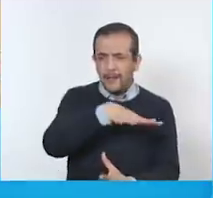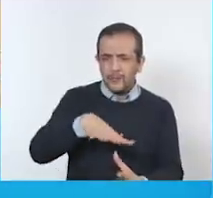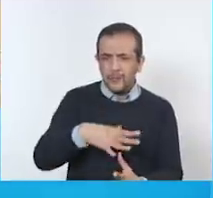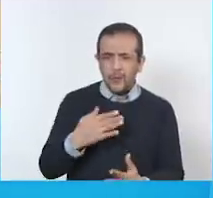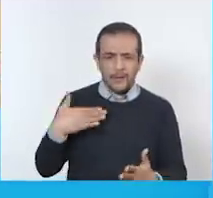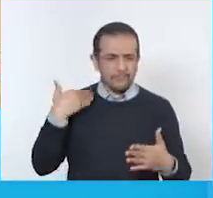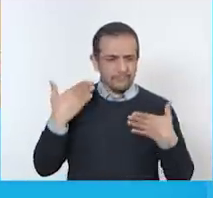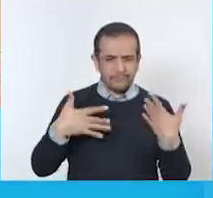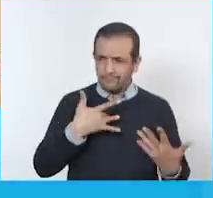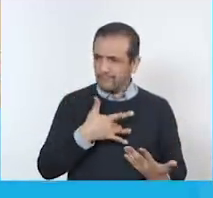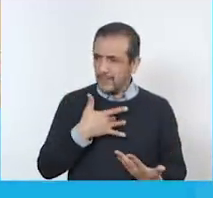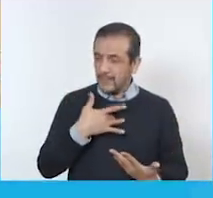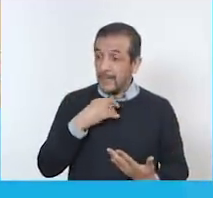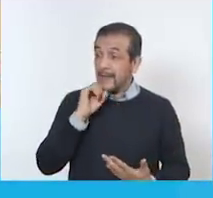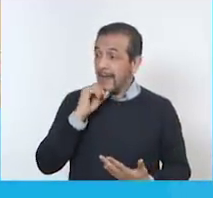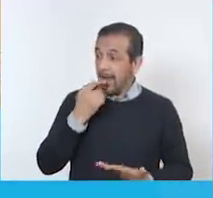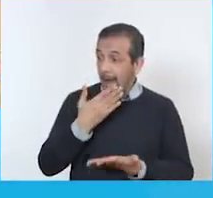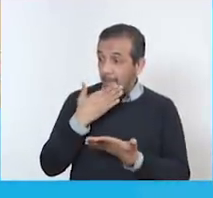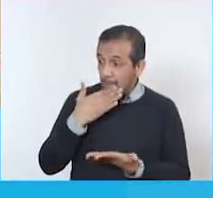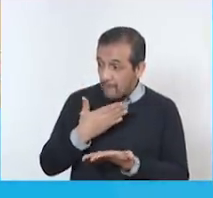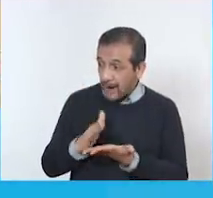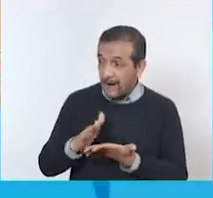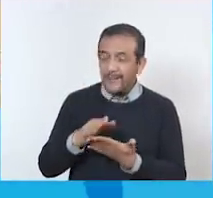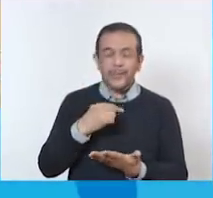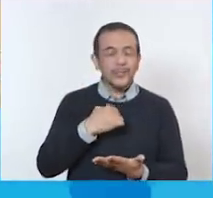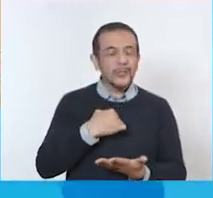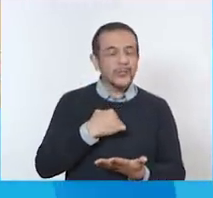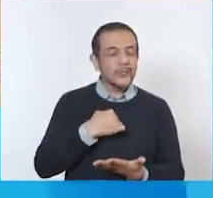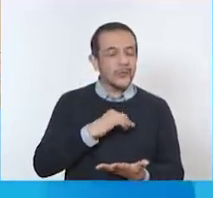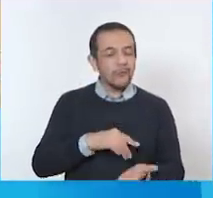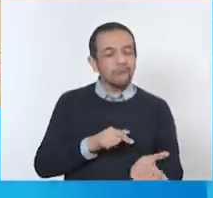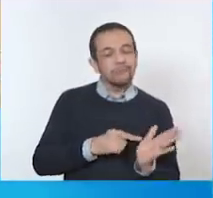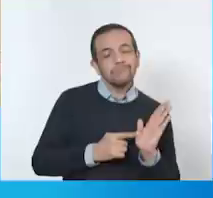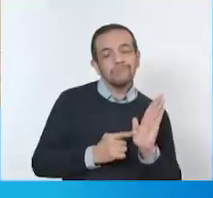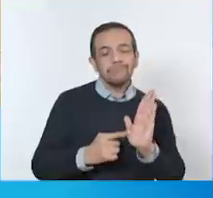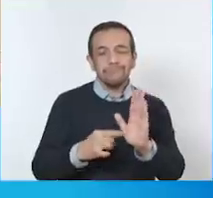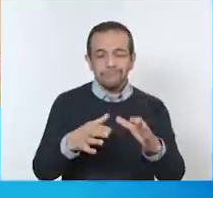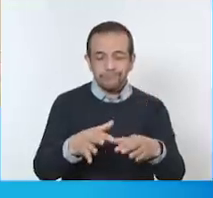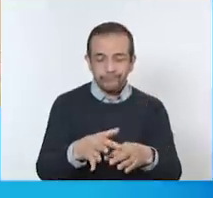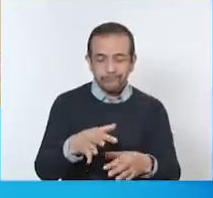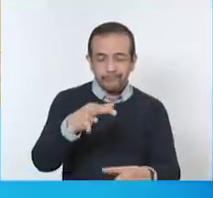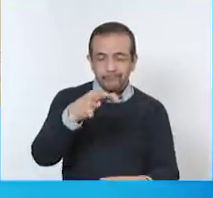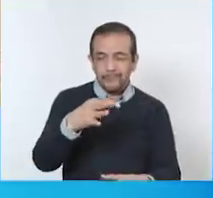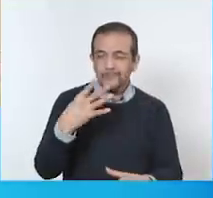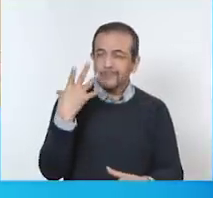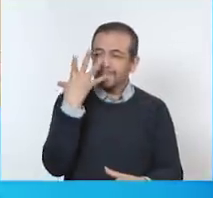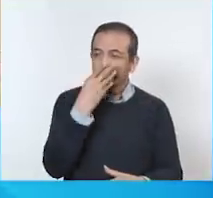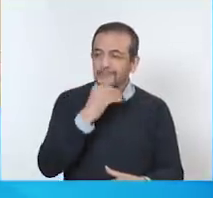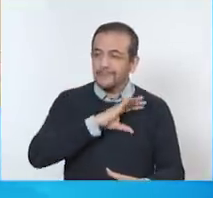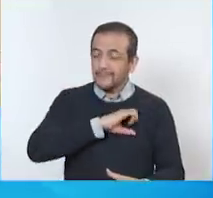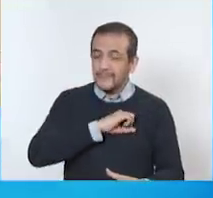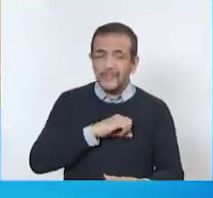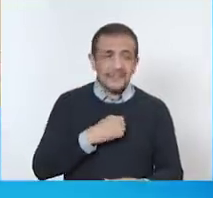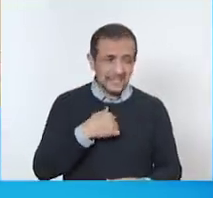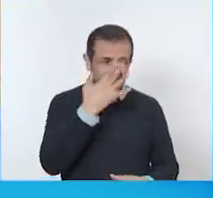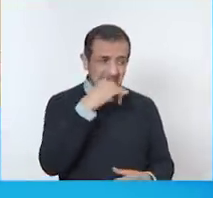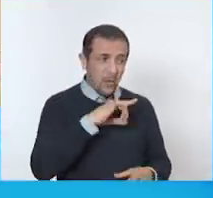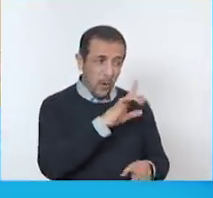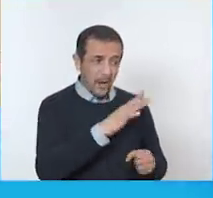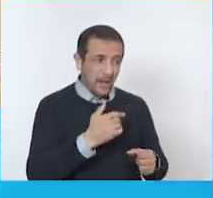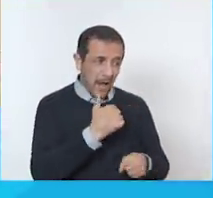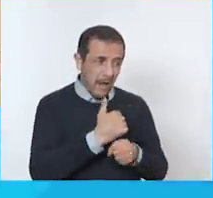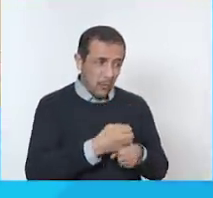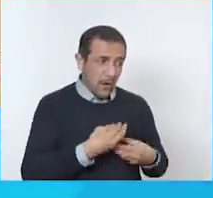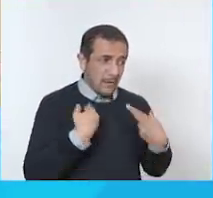casa y además pues puedo lucir mi florero favorito. ¡Ay, ese cuál es el que le regaló su abuelita!